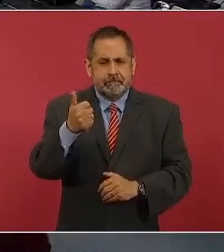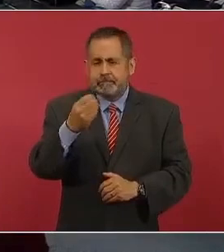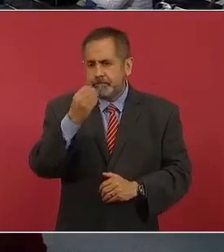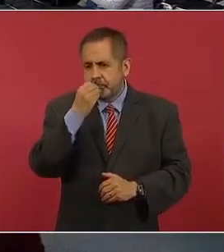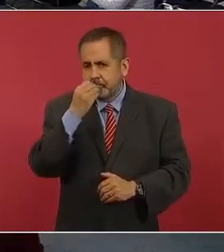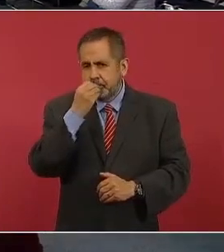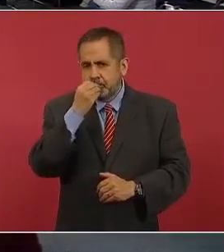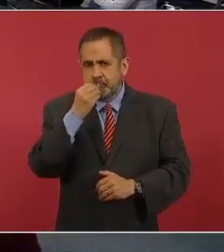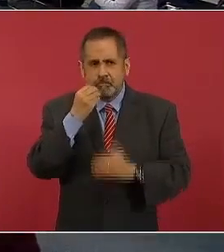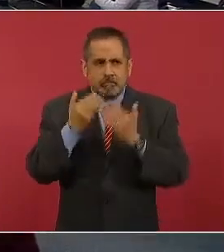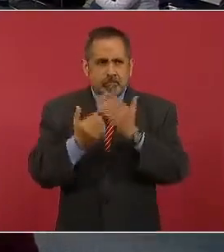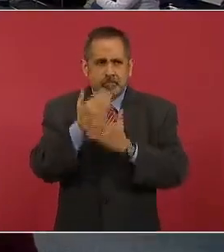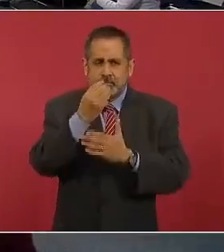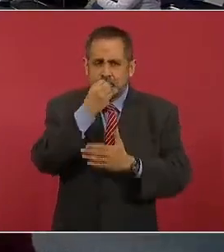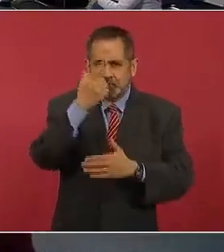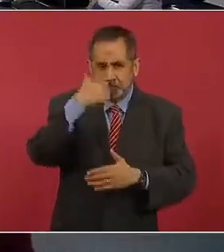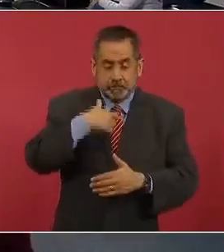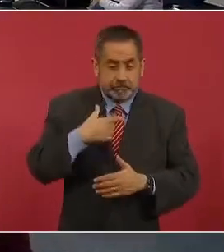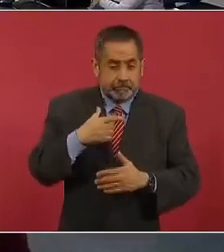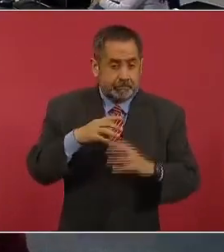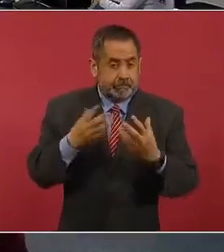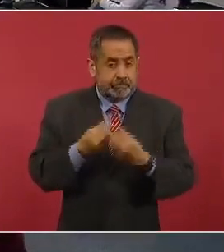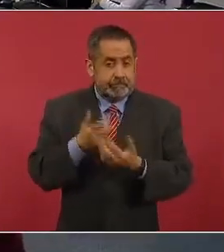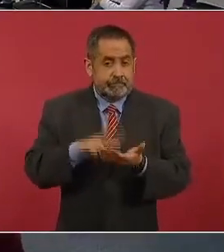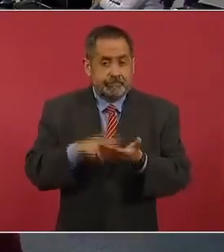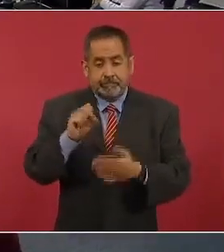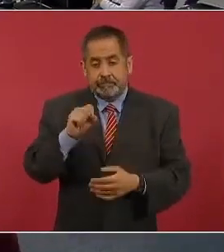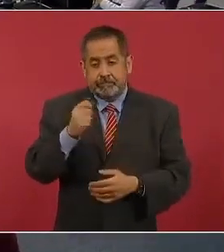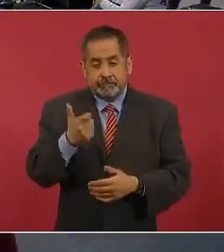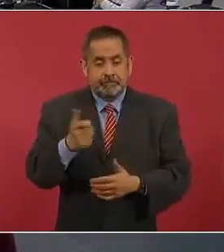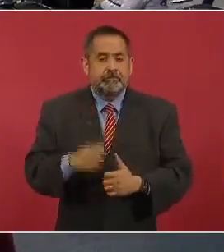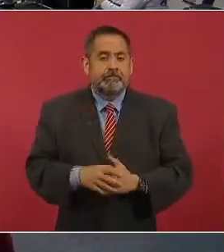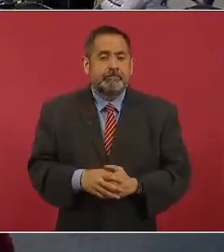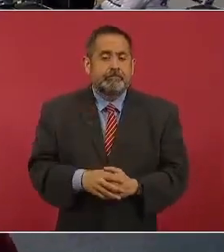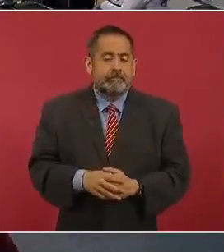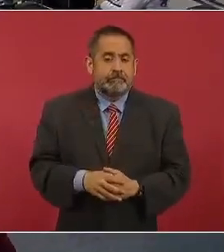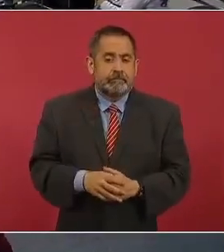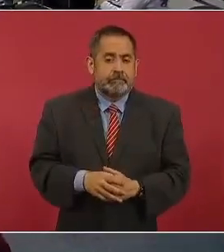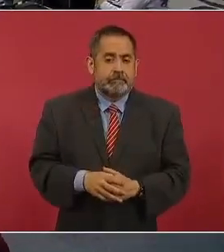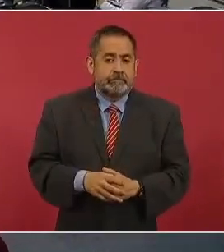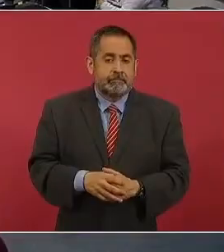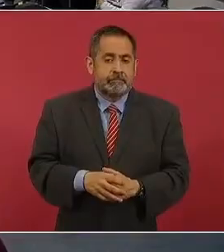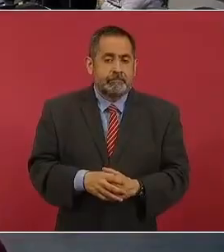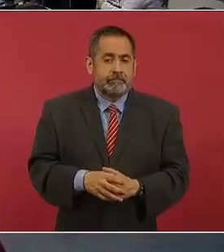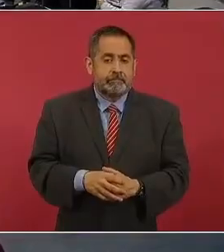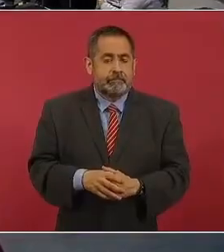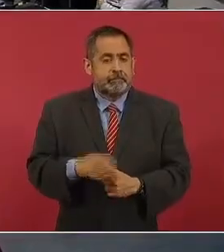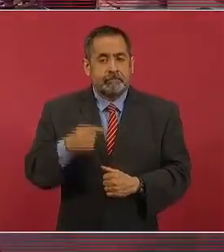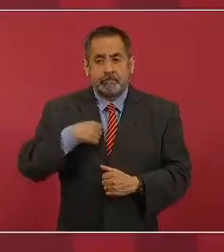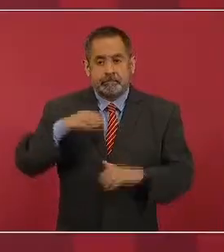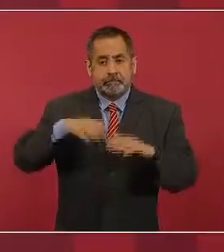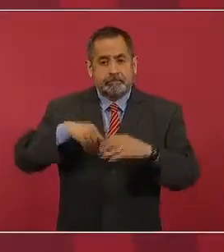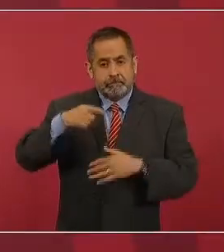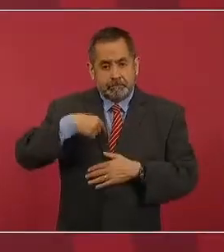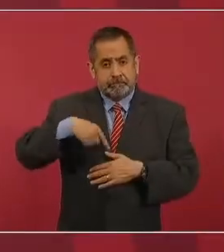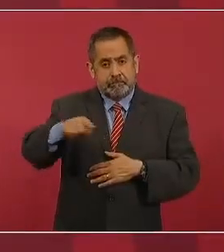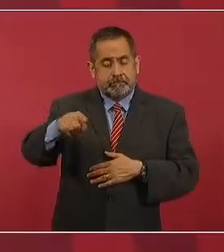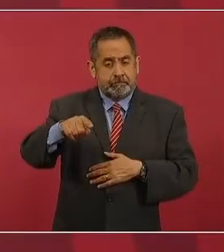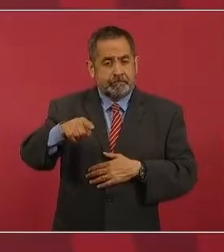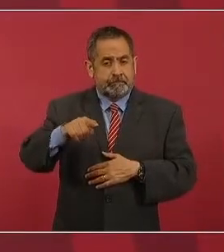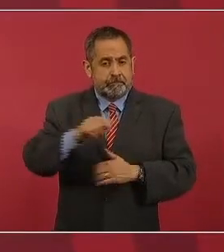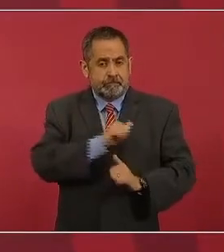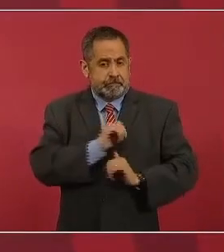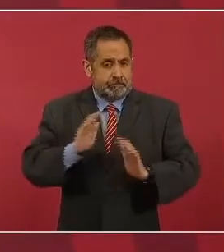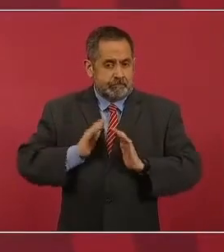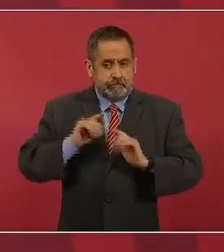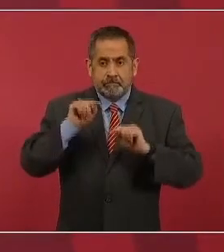desayuno, comida y cena. 60 pesos. Yo cuando voy a las zonas militares,